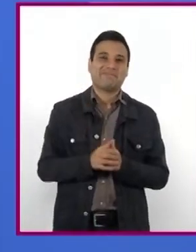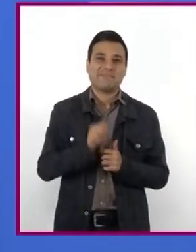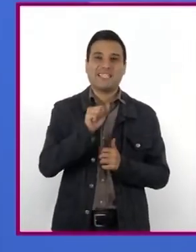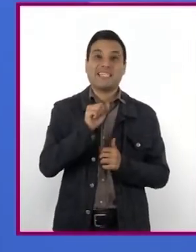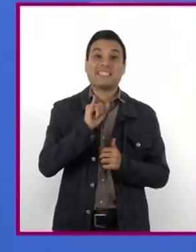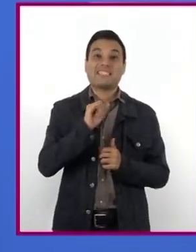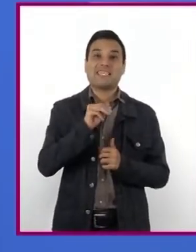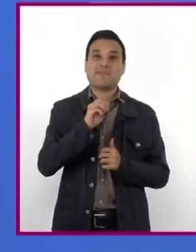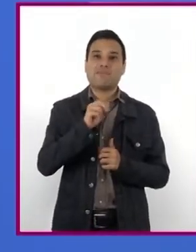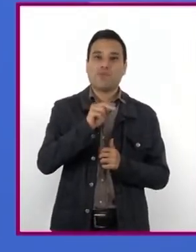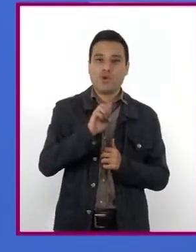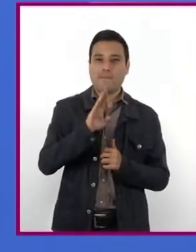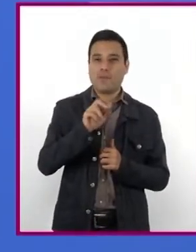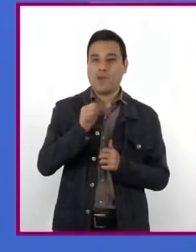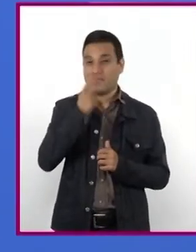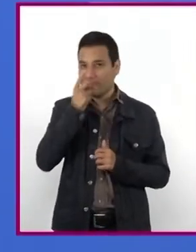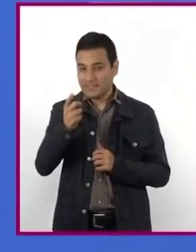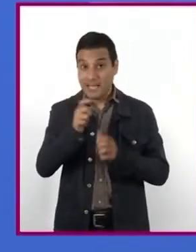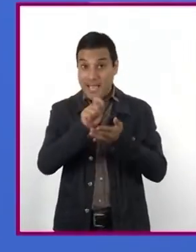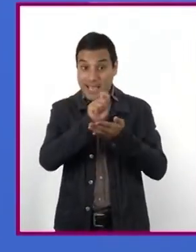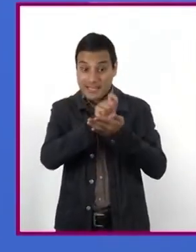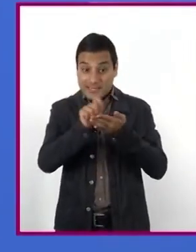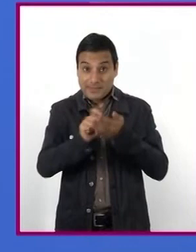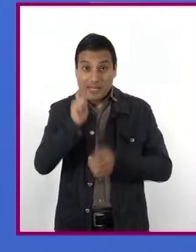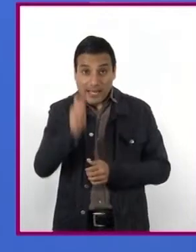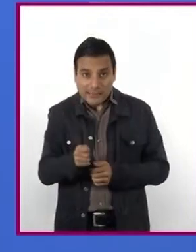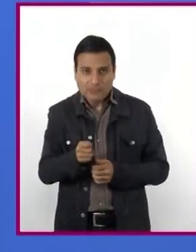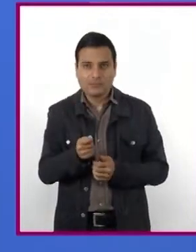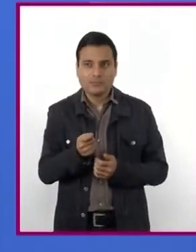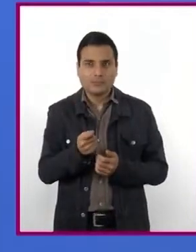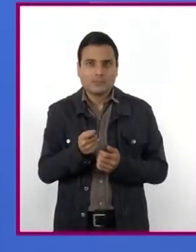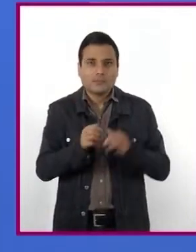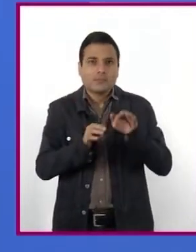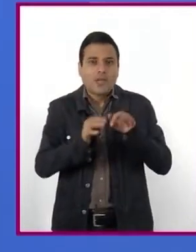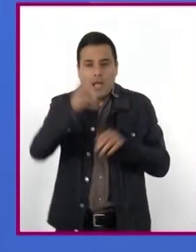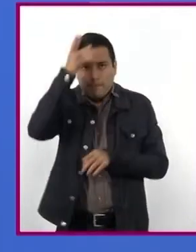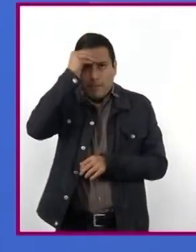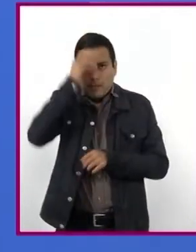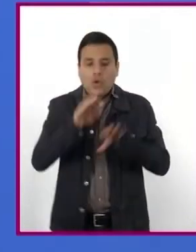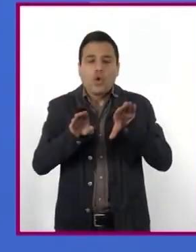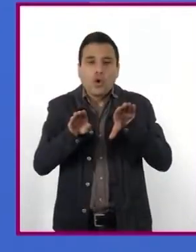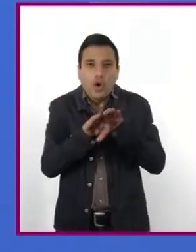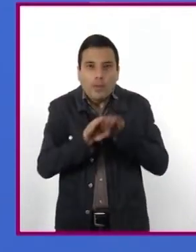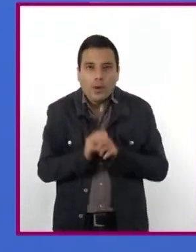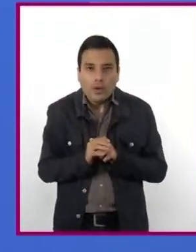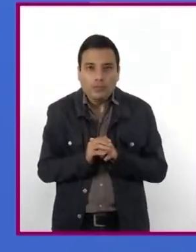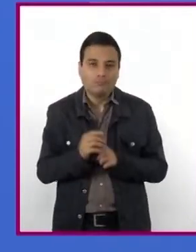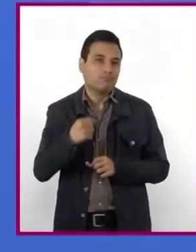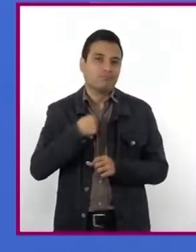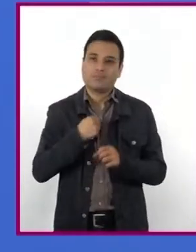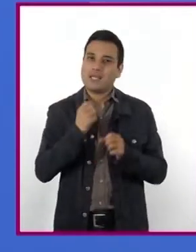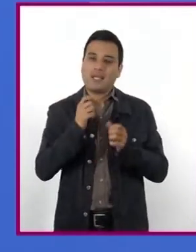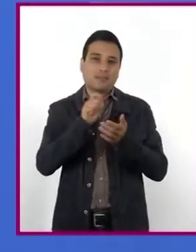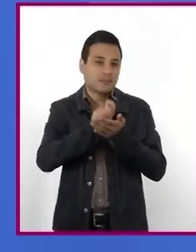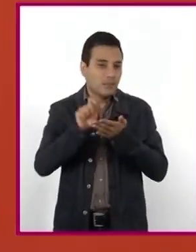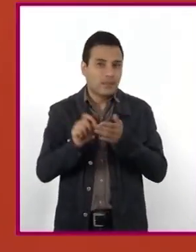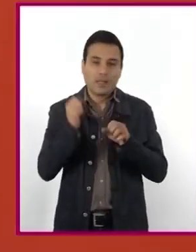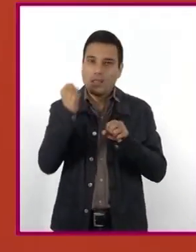Beauvoir. Escribir es un oficio que se aprende escribiendo. Ahora pienso que también leyendo,